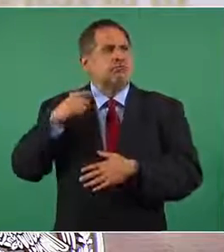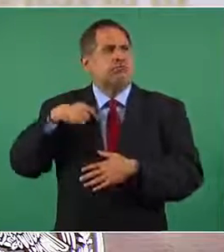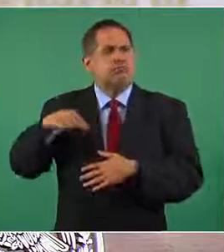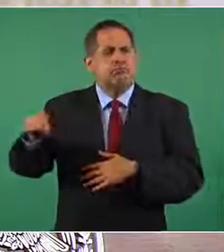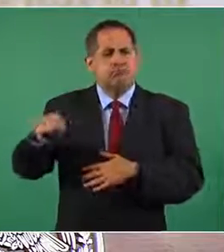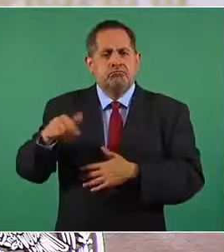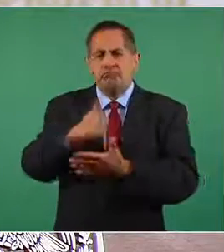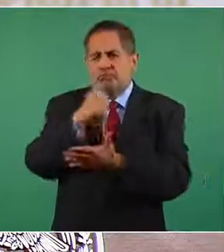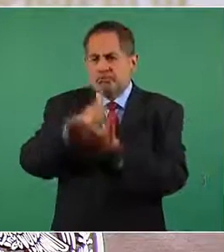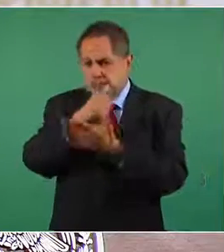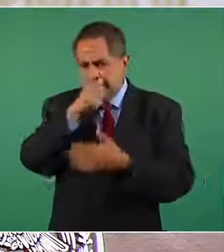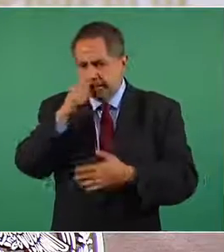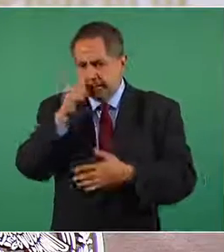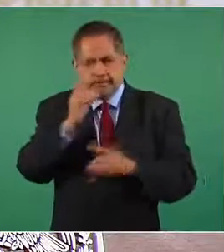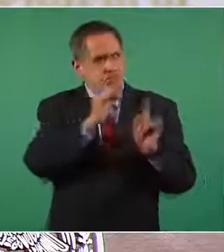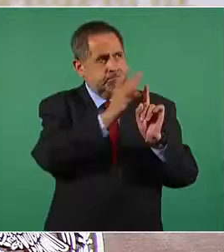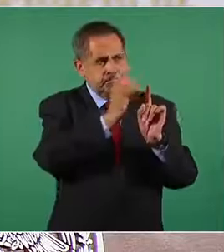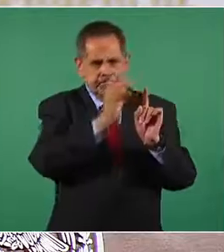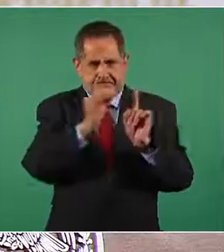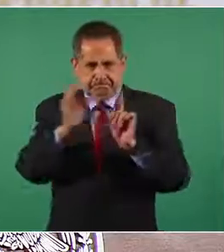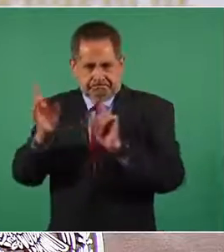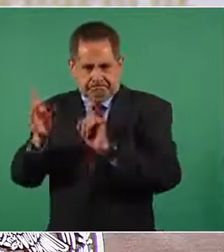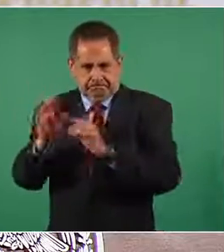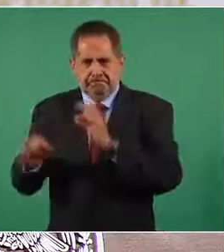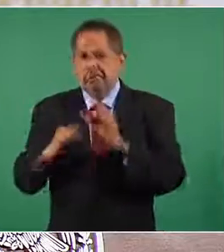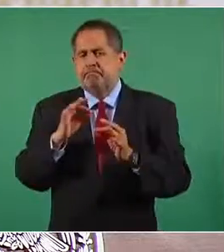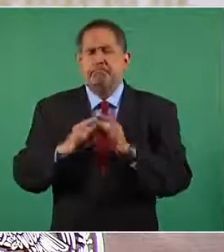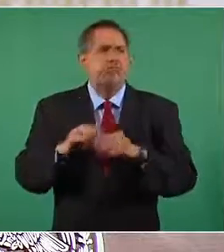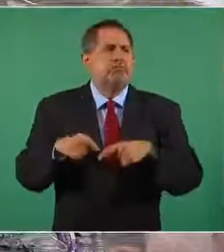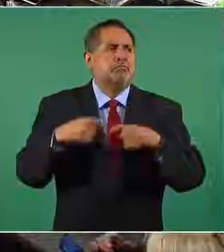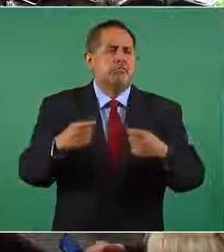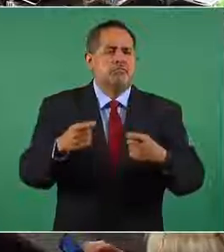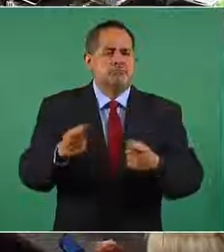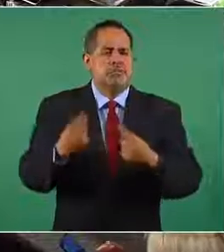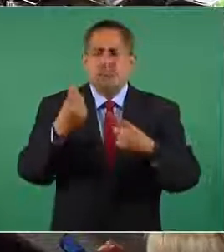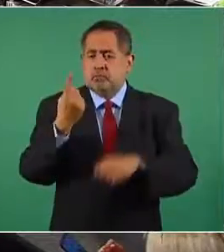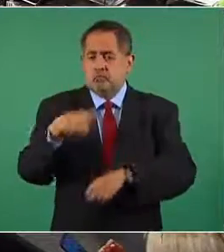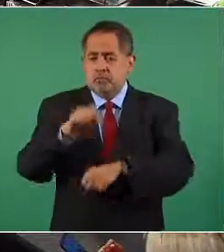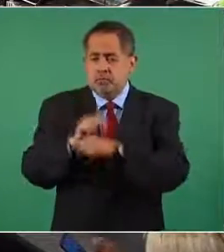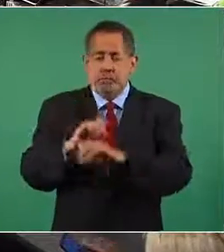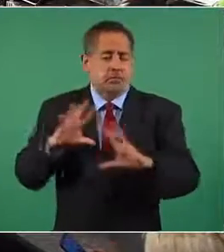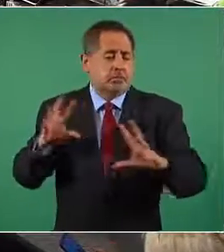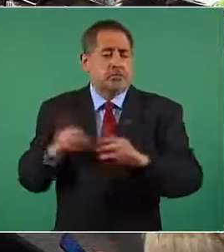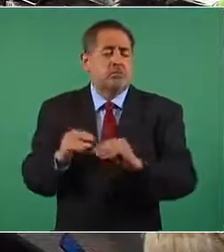en Ciudad Juárez y se aplicaron en una semana